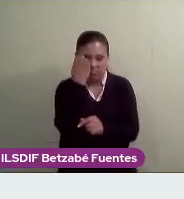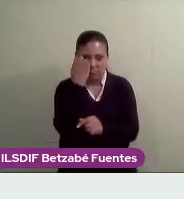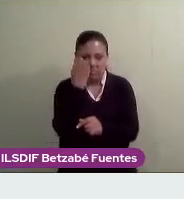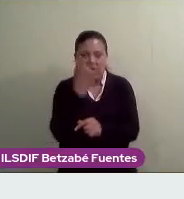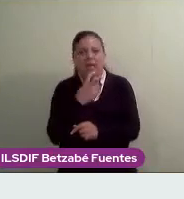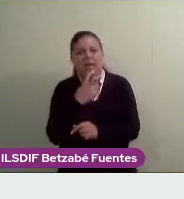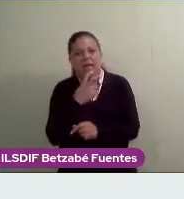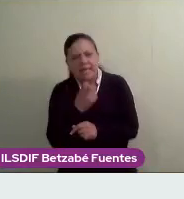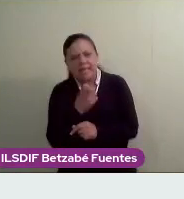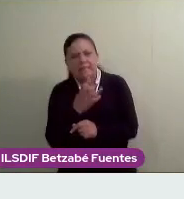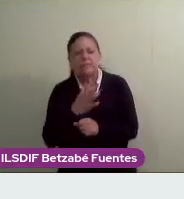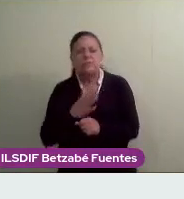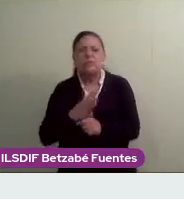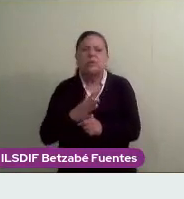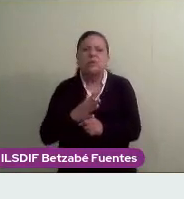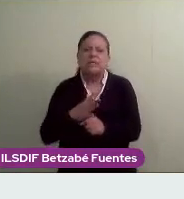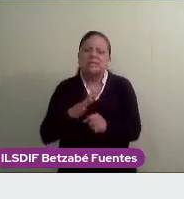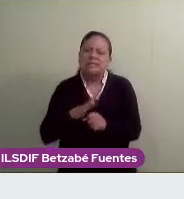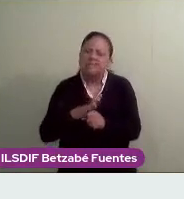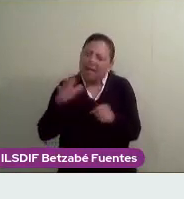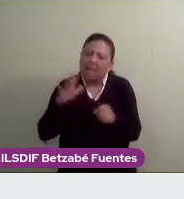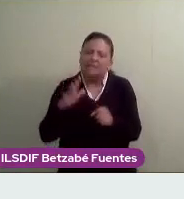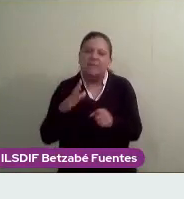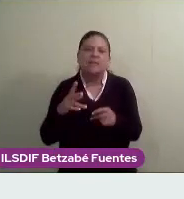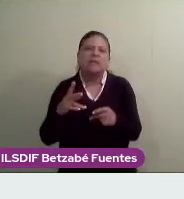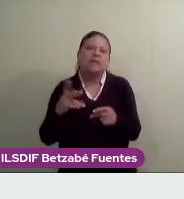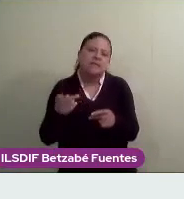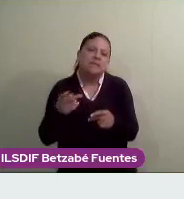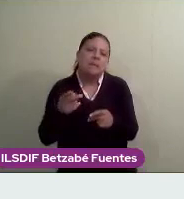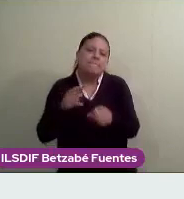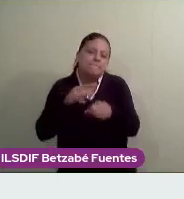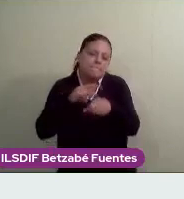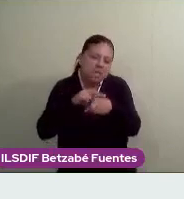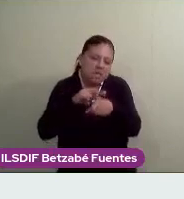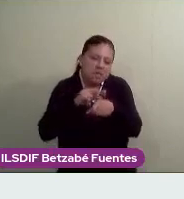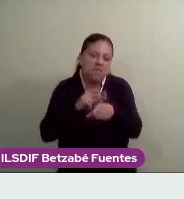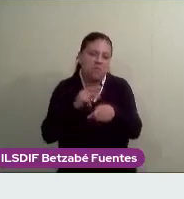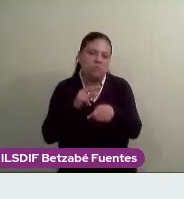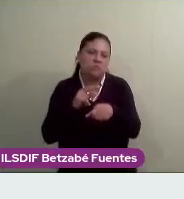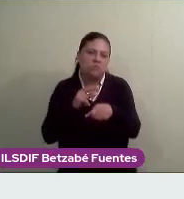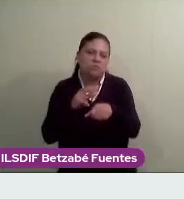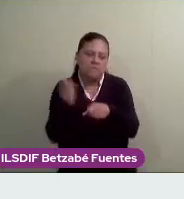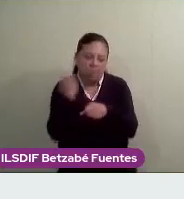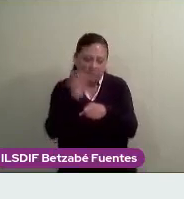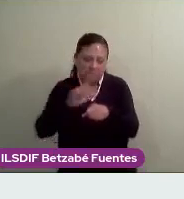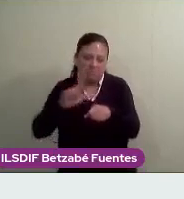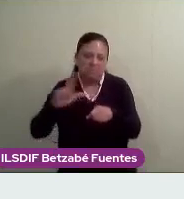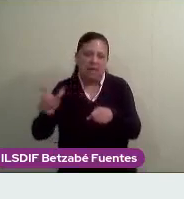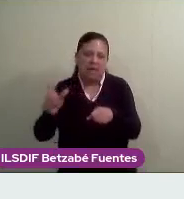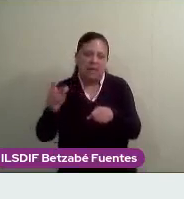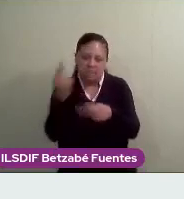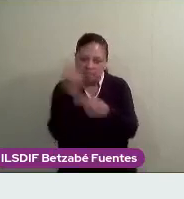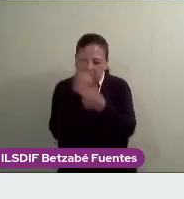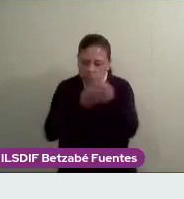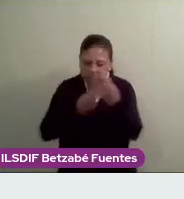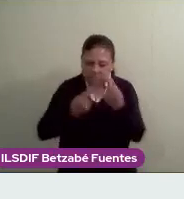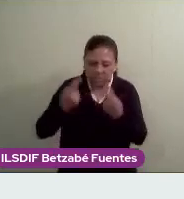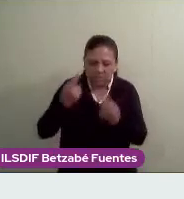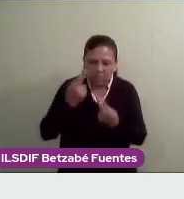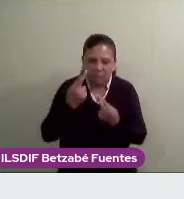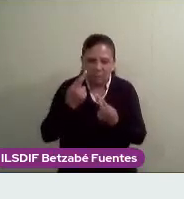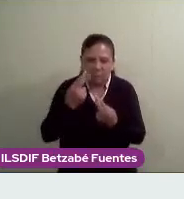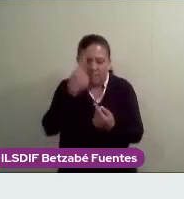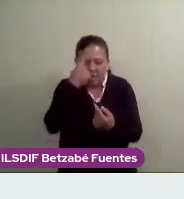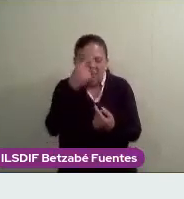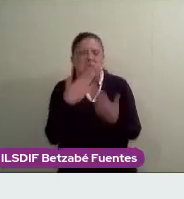para los profesionales. O sea, nosotros nos encargamos de hacer la evaluación de la lexitimia, pero para que entiendan que más o menos qué se